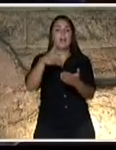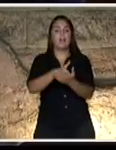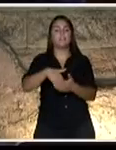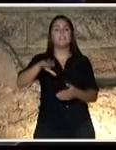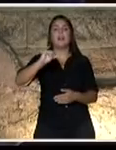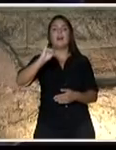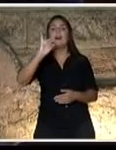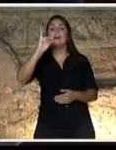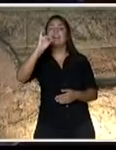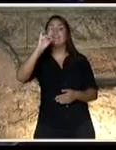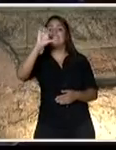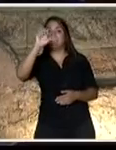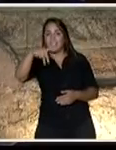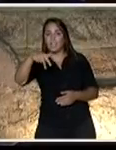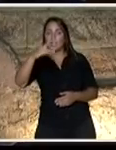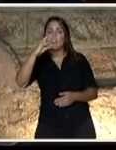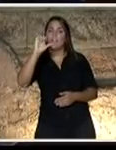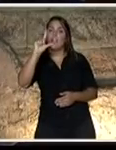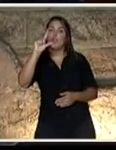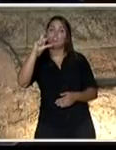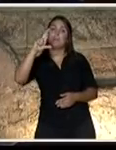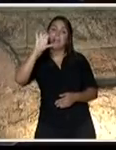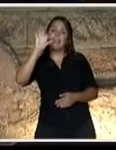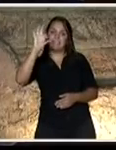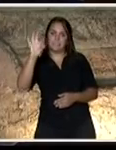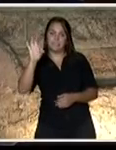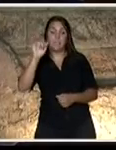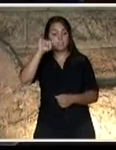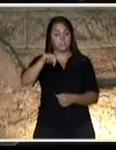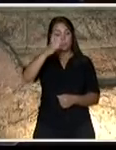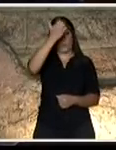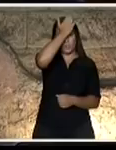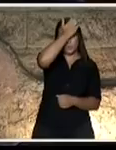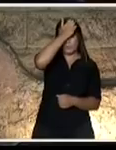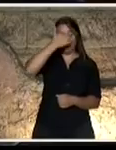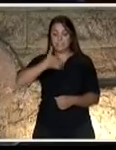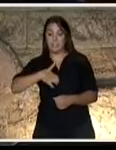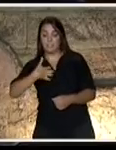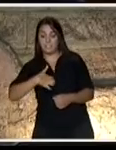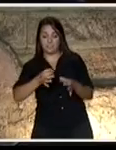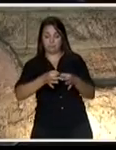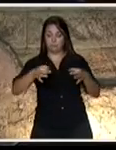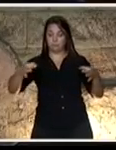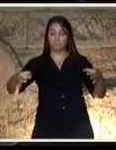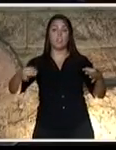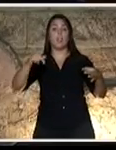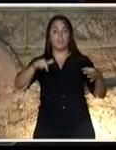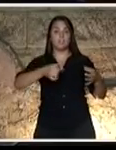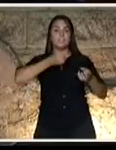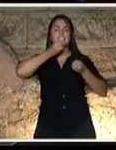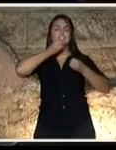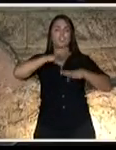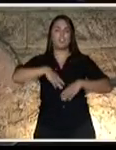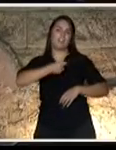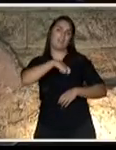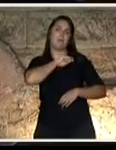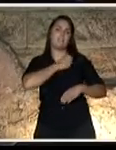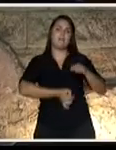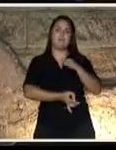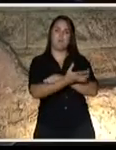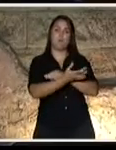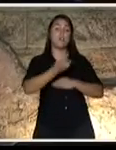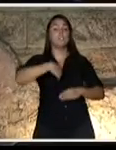Mares? Pues allí, entre Guadalupe y Sevilla, se formó parte de la historia de España. Y nosotros,